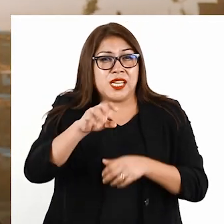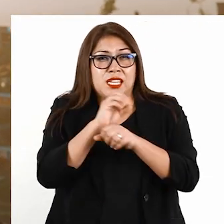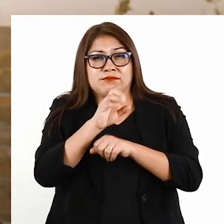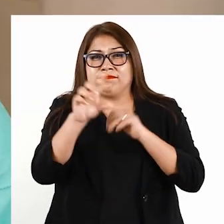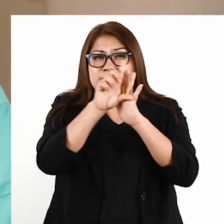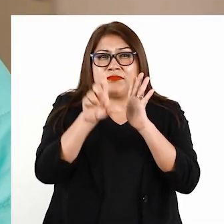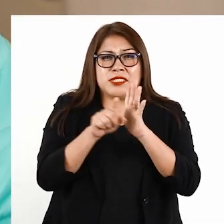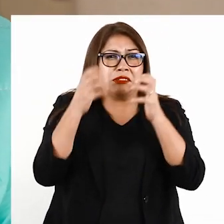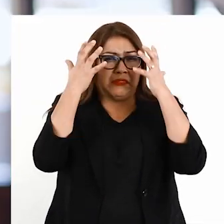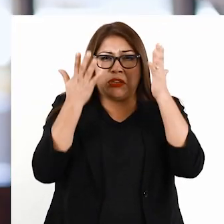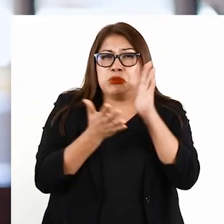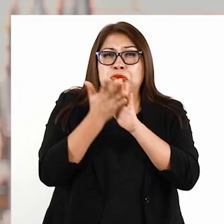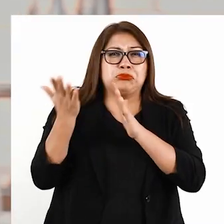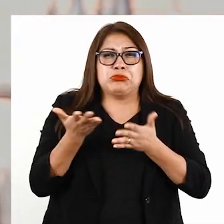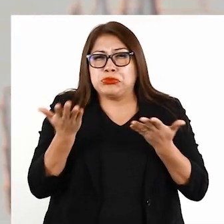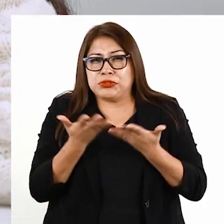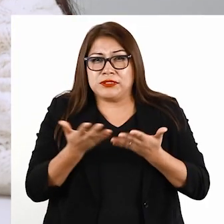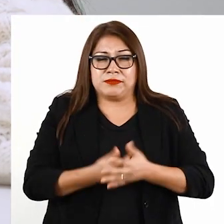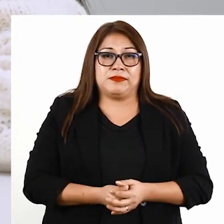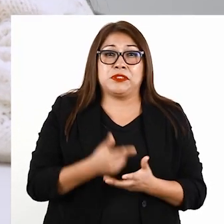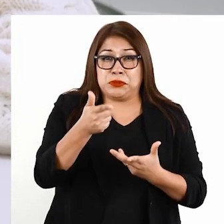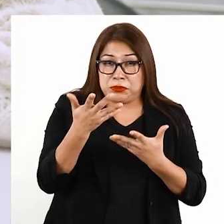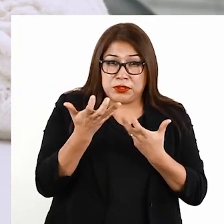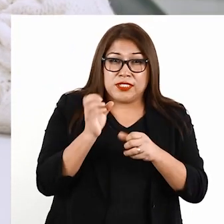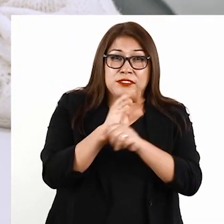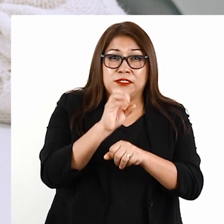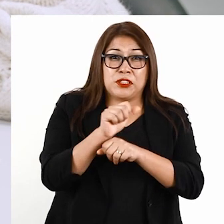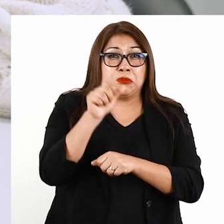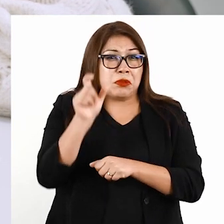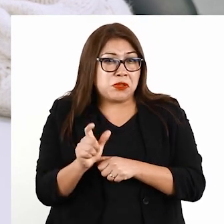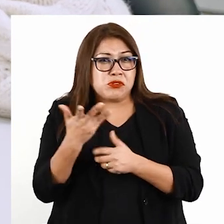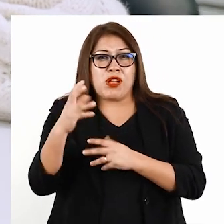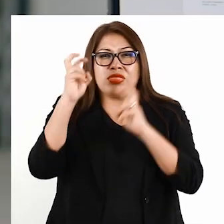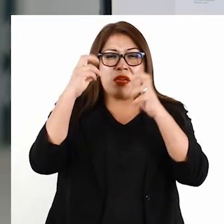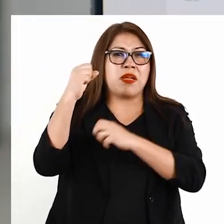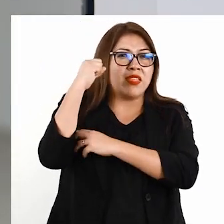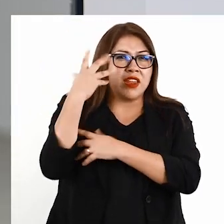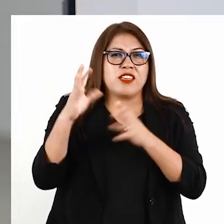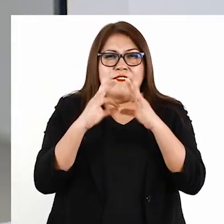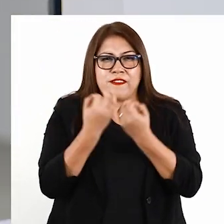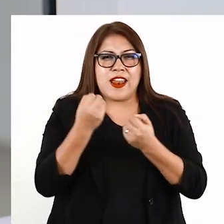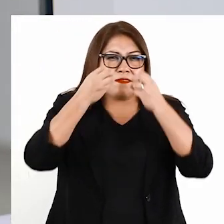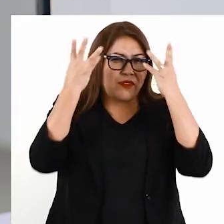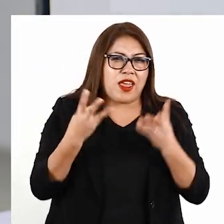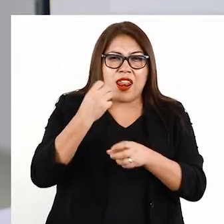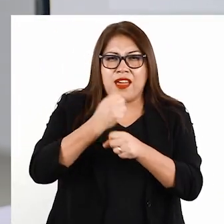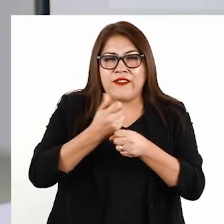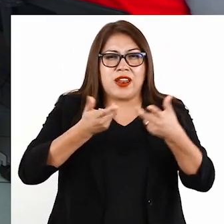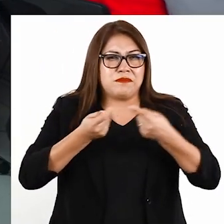¿Necesitas asesoría legal y no sabes a dónde acudir? ¿Te gustaría que alguien te oriente sobre temas de derecho de familia, civil,